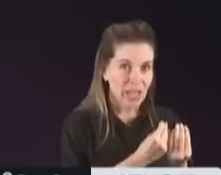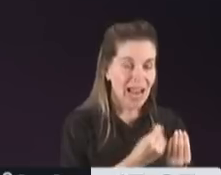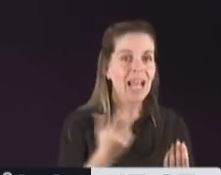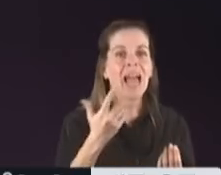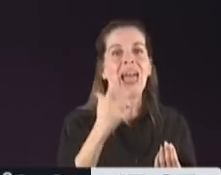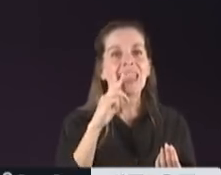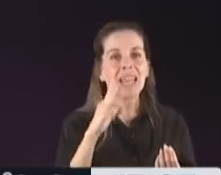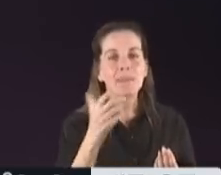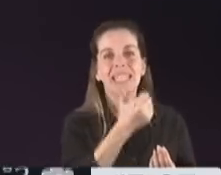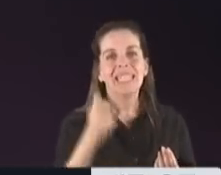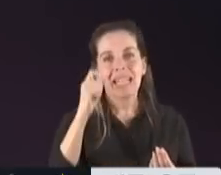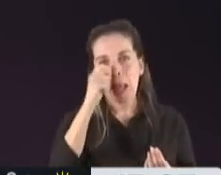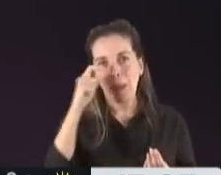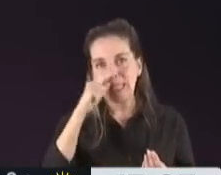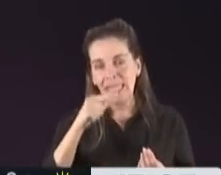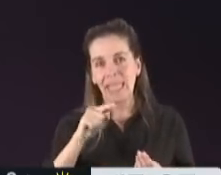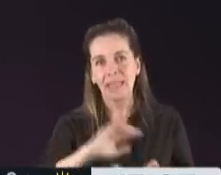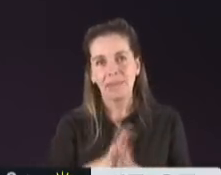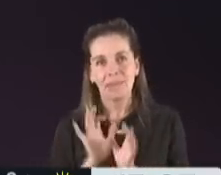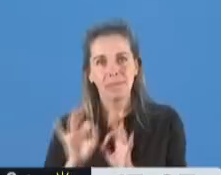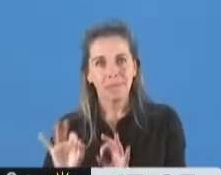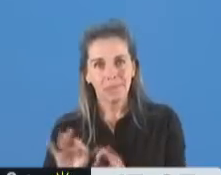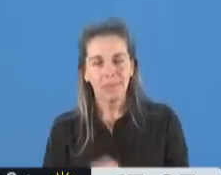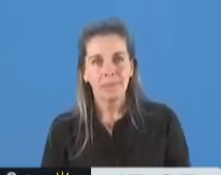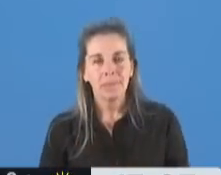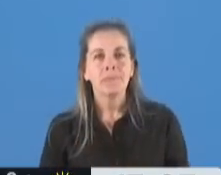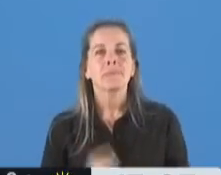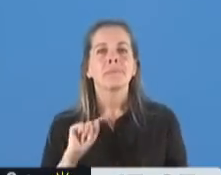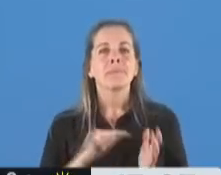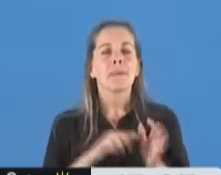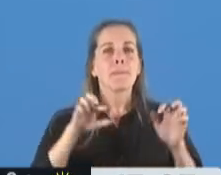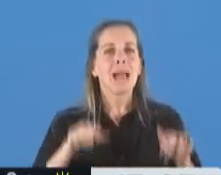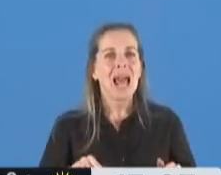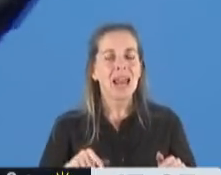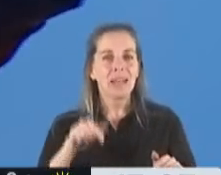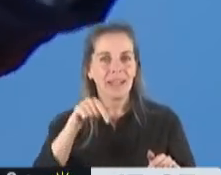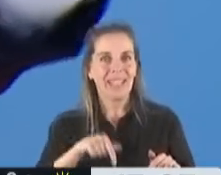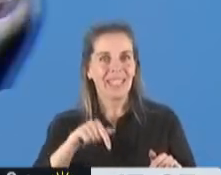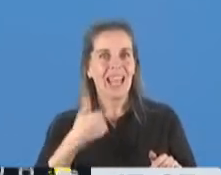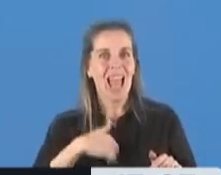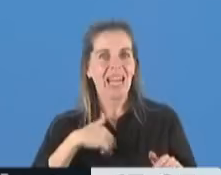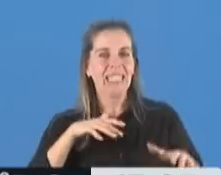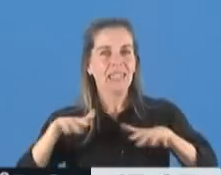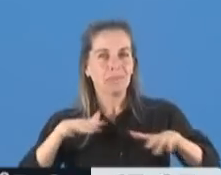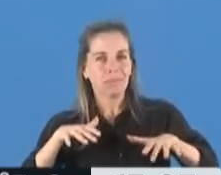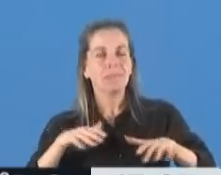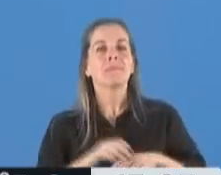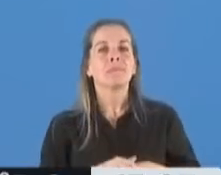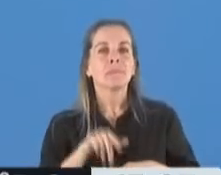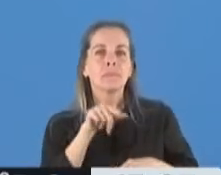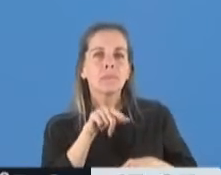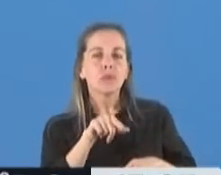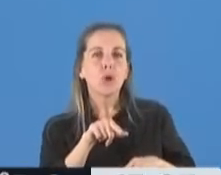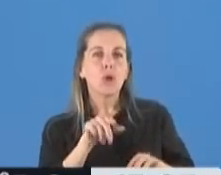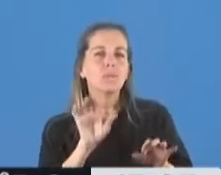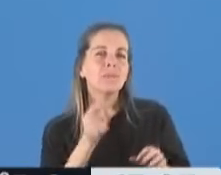3.623 están terminadas, pero del plan Argentina Hace, que es parte de esas 6.500 obras terminadas, se terminaron